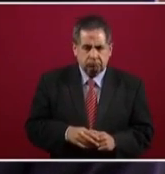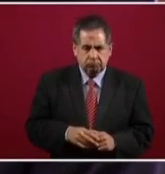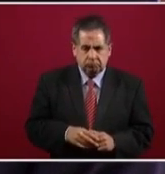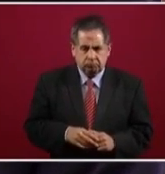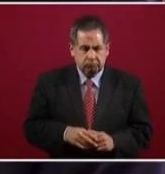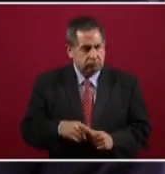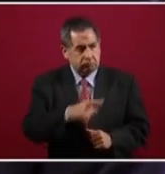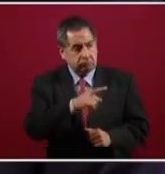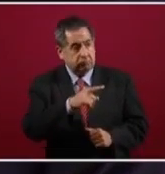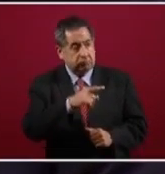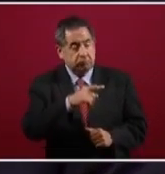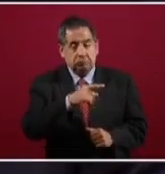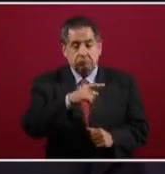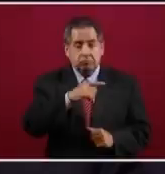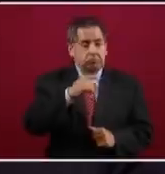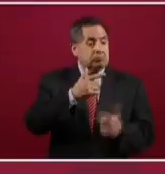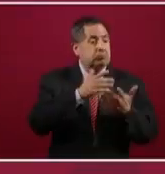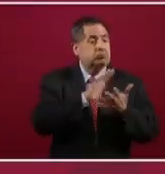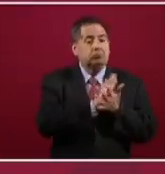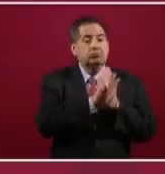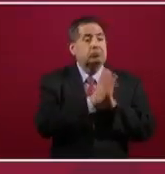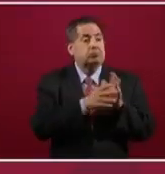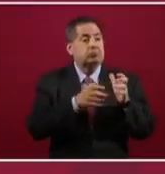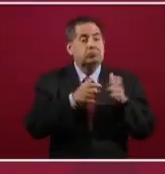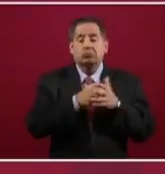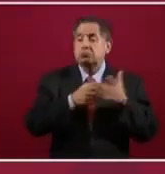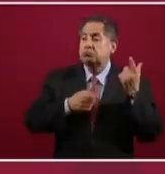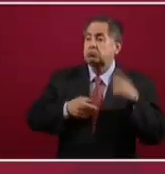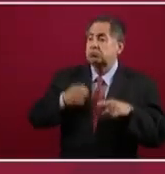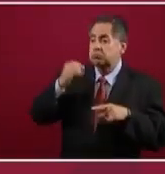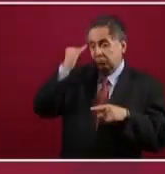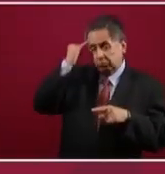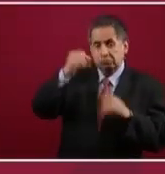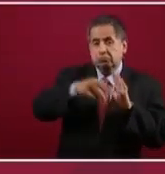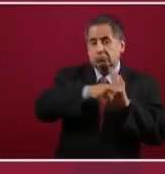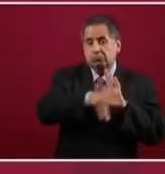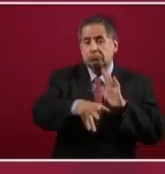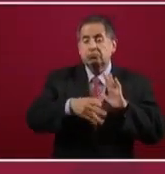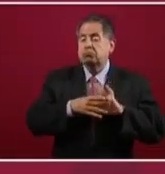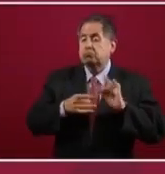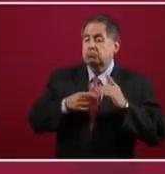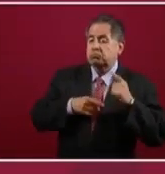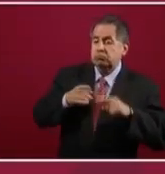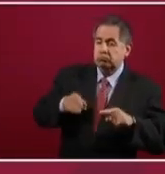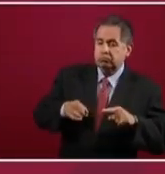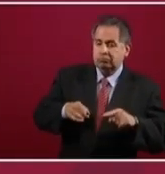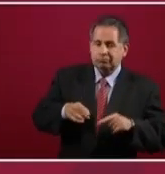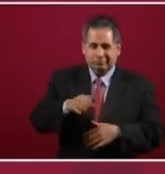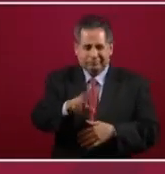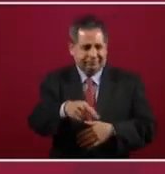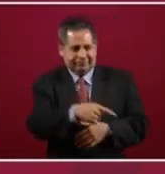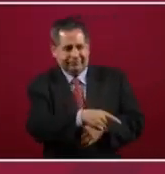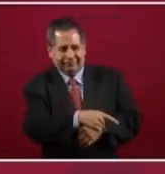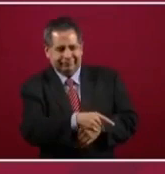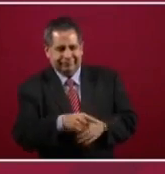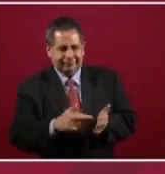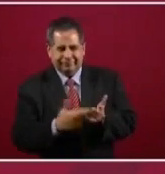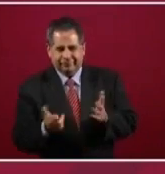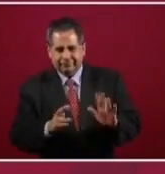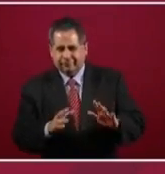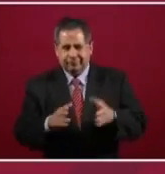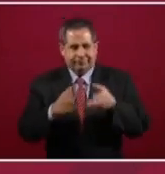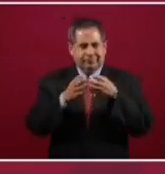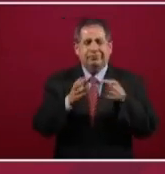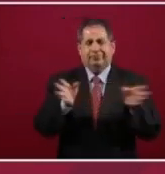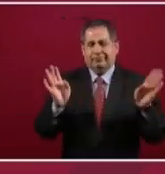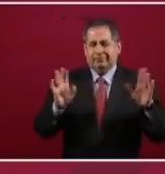las máximas del AMPA del periodismo. No me estoy refiriendo a la revista, sino en